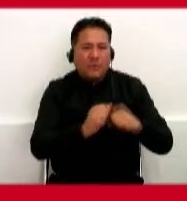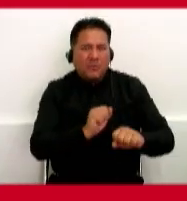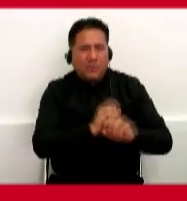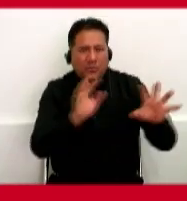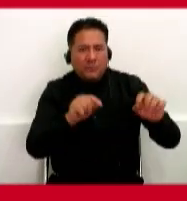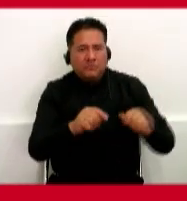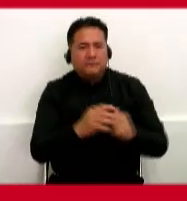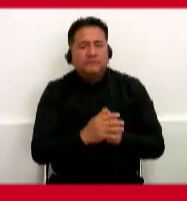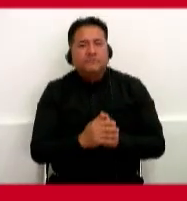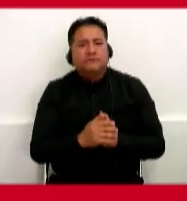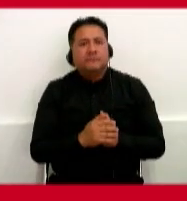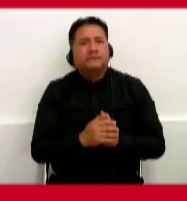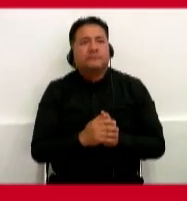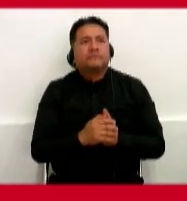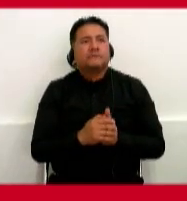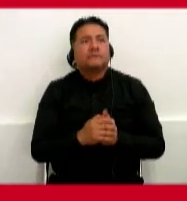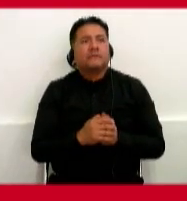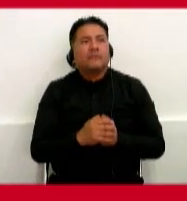Salvadora.